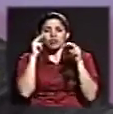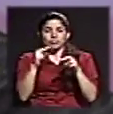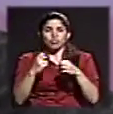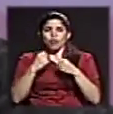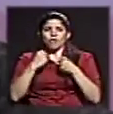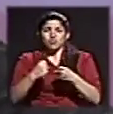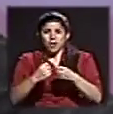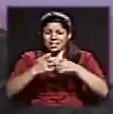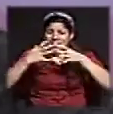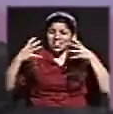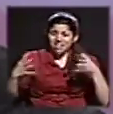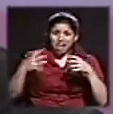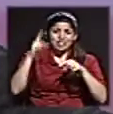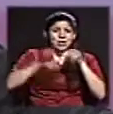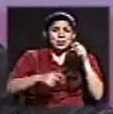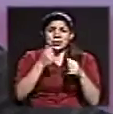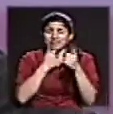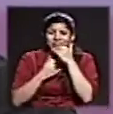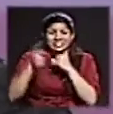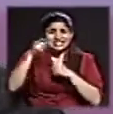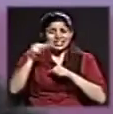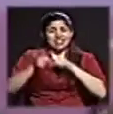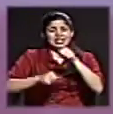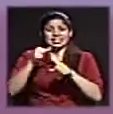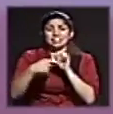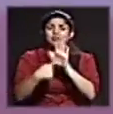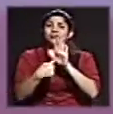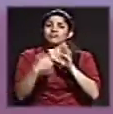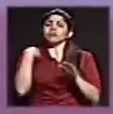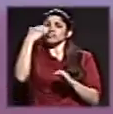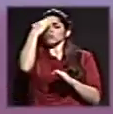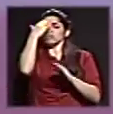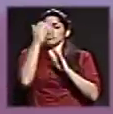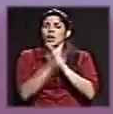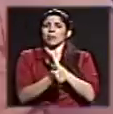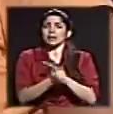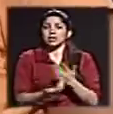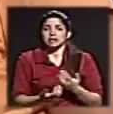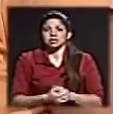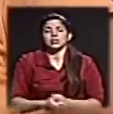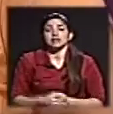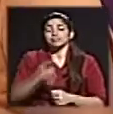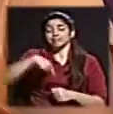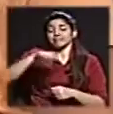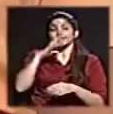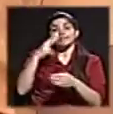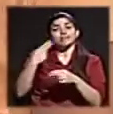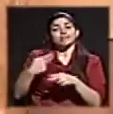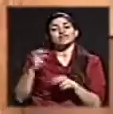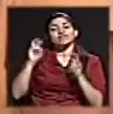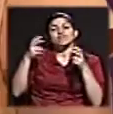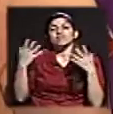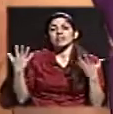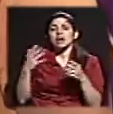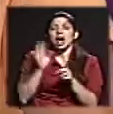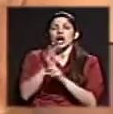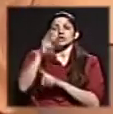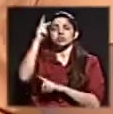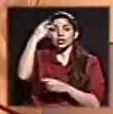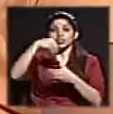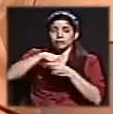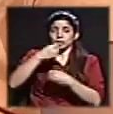fuerte, muy grande, no se puede equivocar, tiene que demostrarlo, está en permanente competencia. Sí. Estamos hablando de acoso político en las